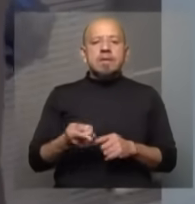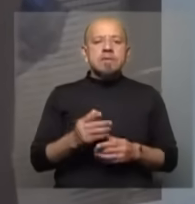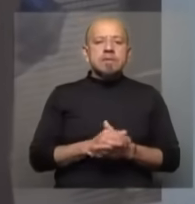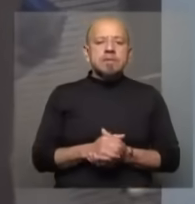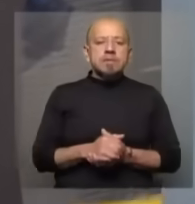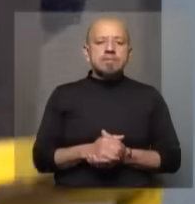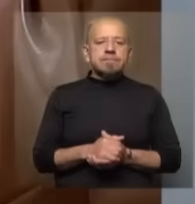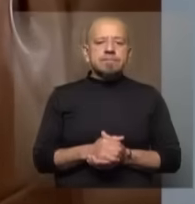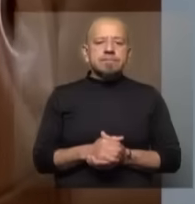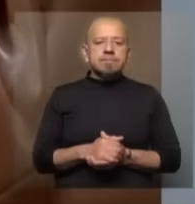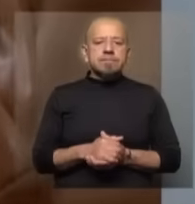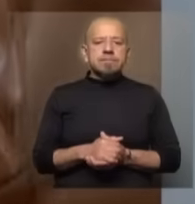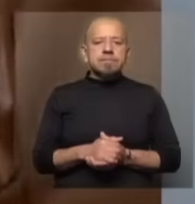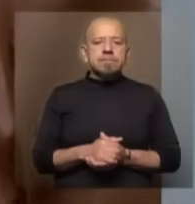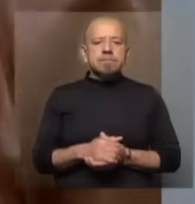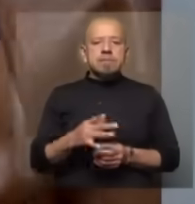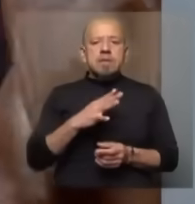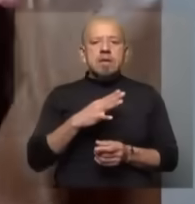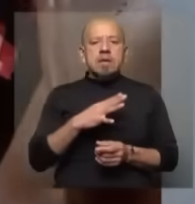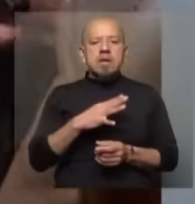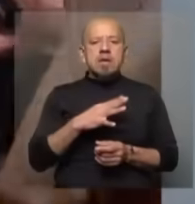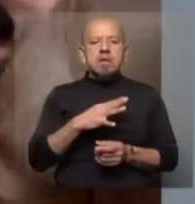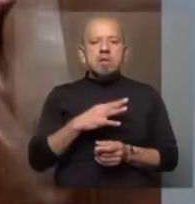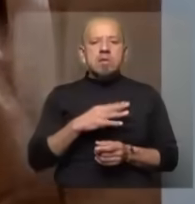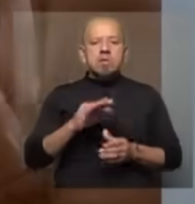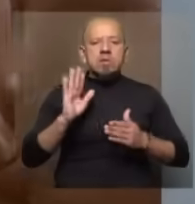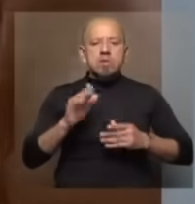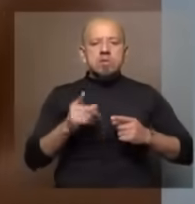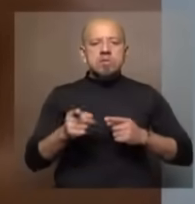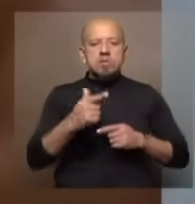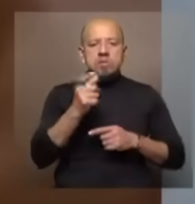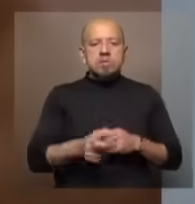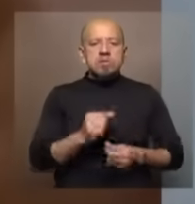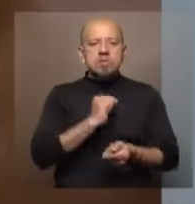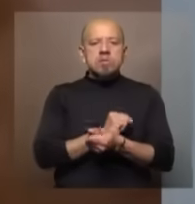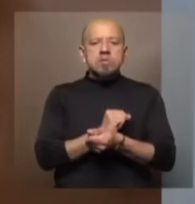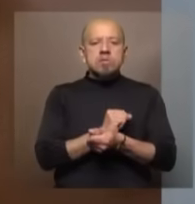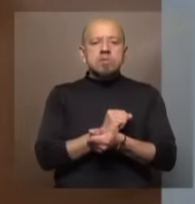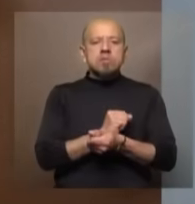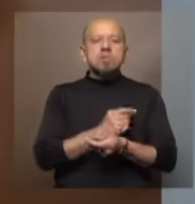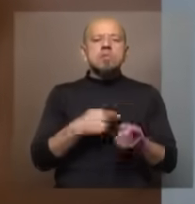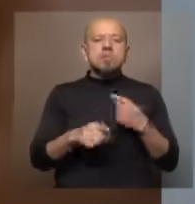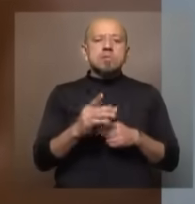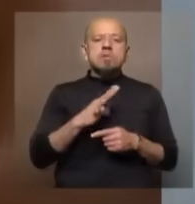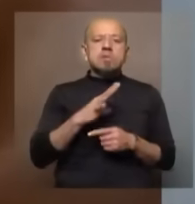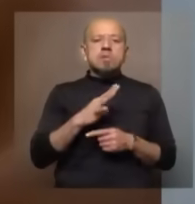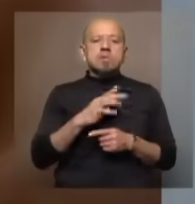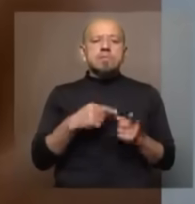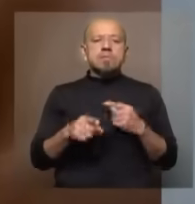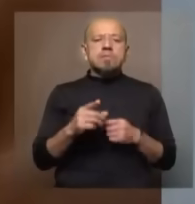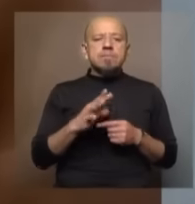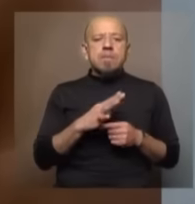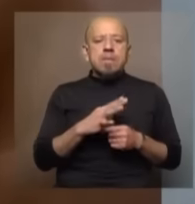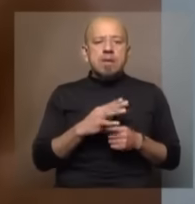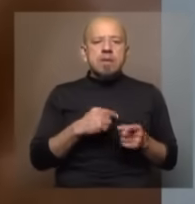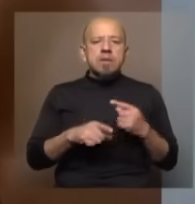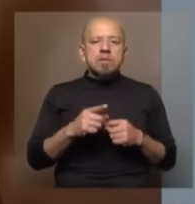recién vamos a tener la audiencia una amenaza un recluso eh tenemos una pieza reservada que después